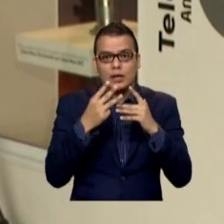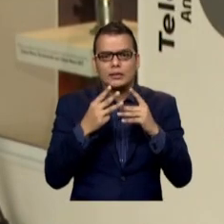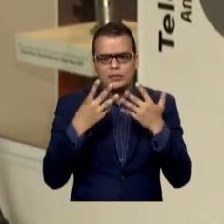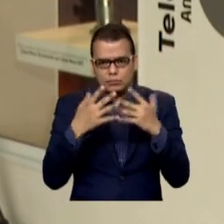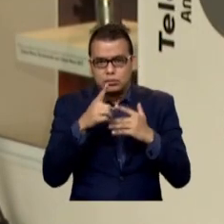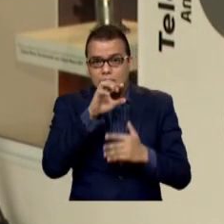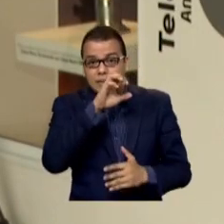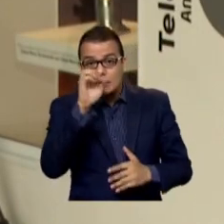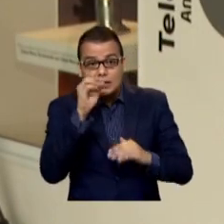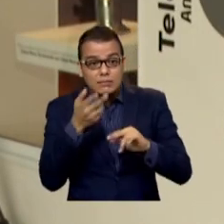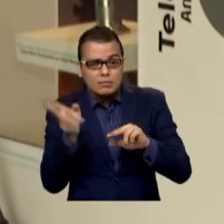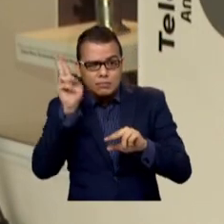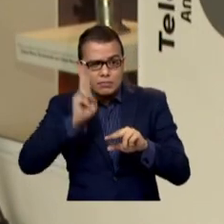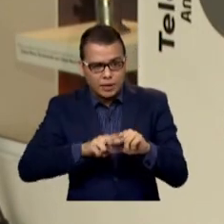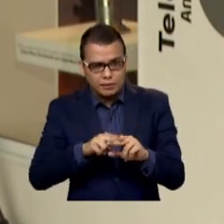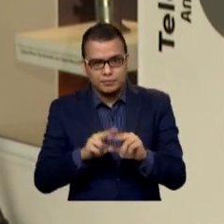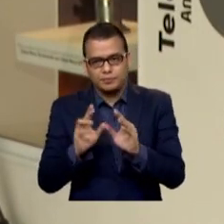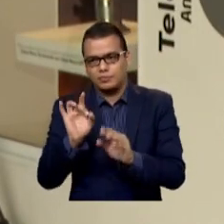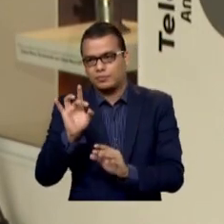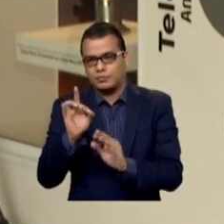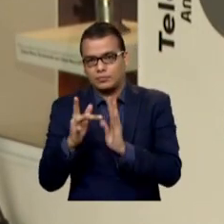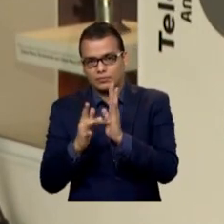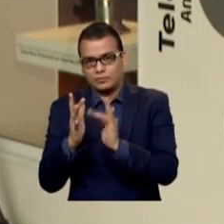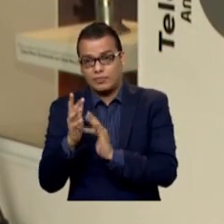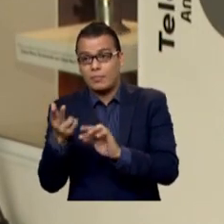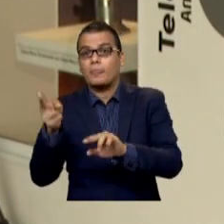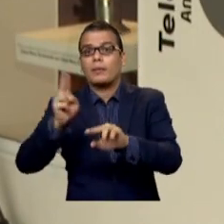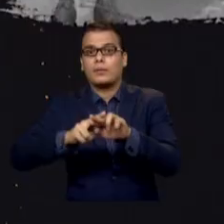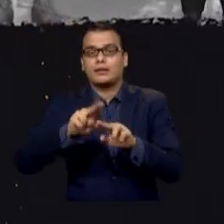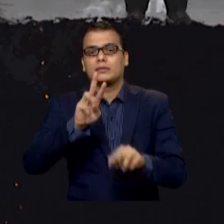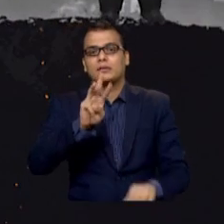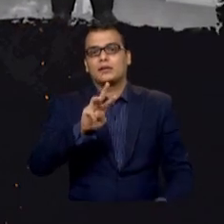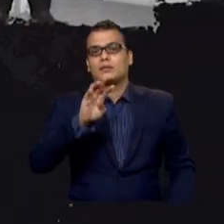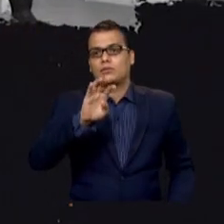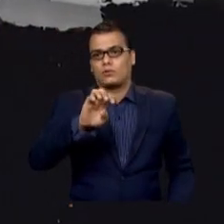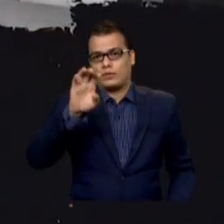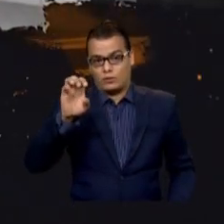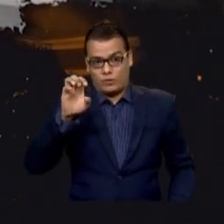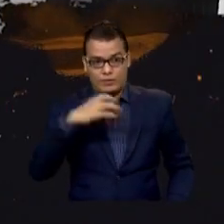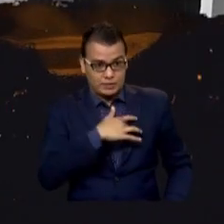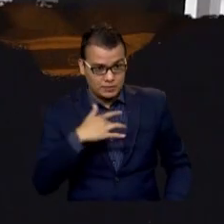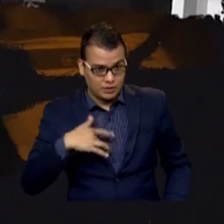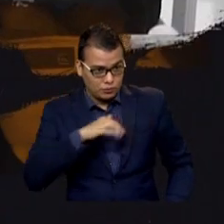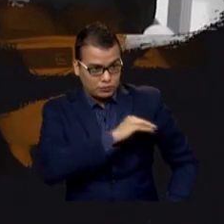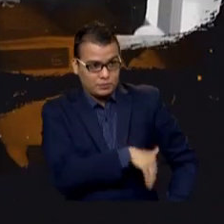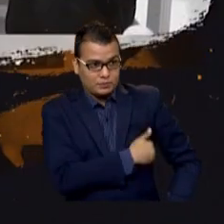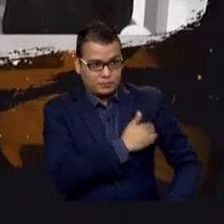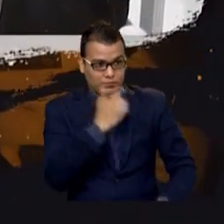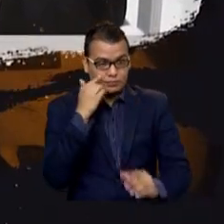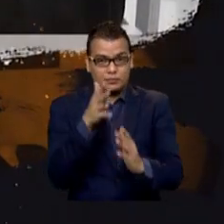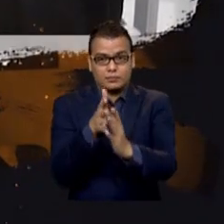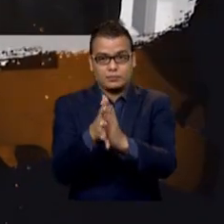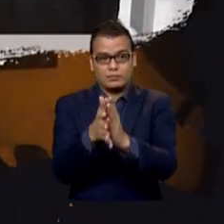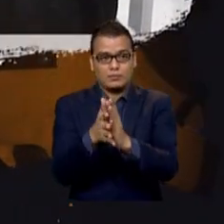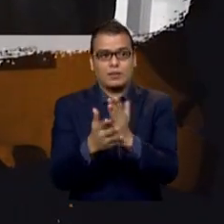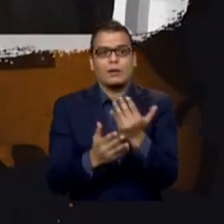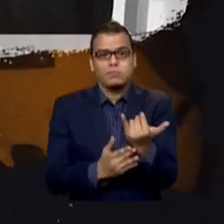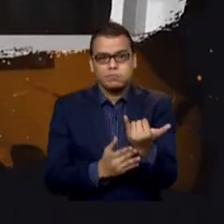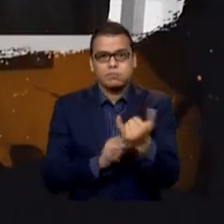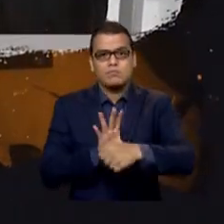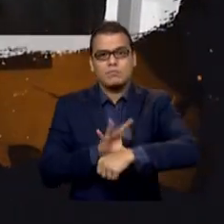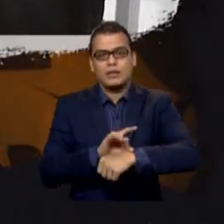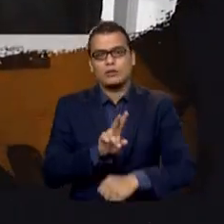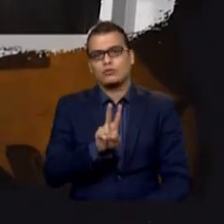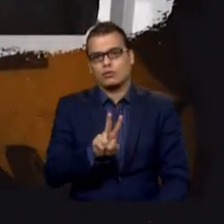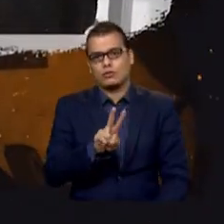de abril se tuvo un registro de 399 casos. Además, el Ministerio de Salud anunció el fallecimiento de